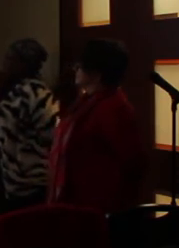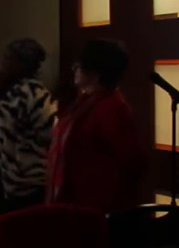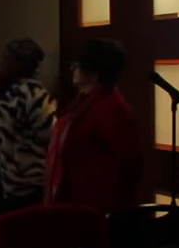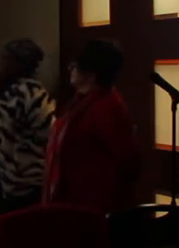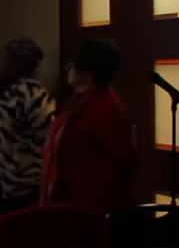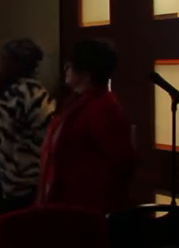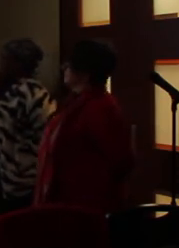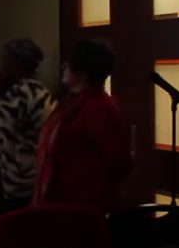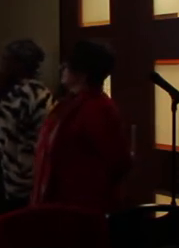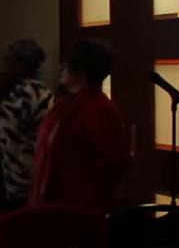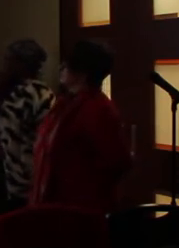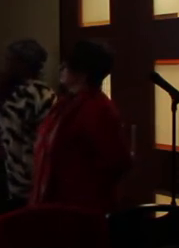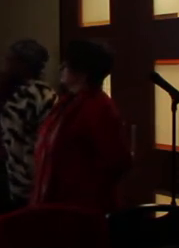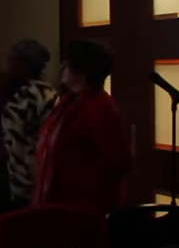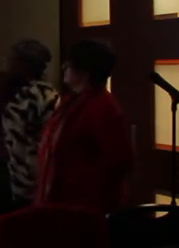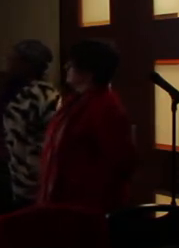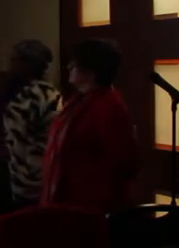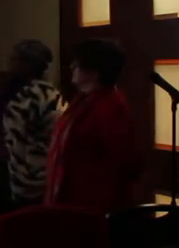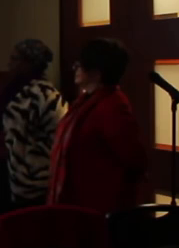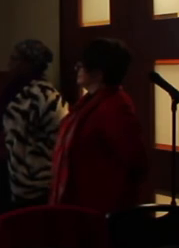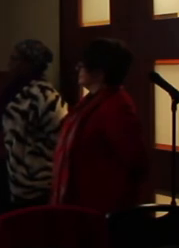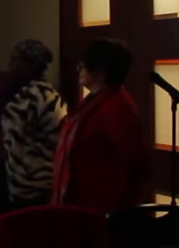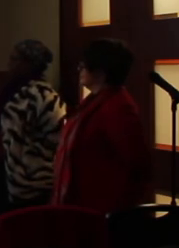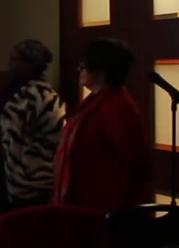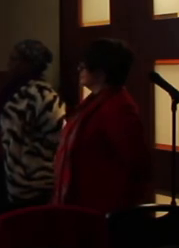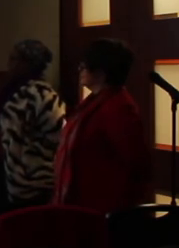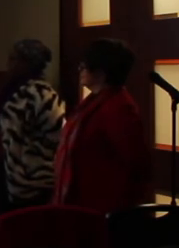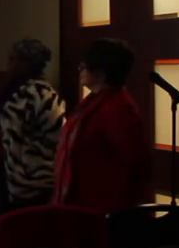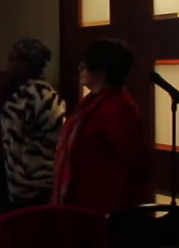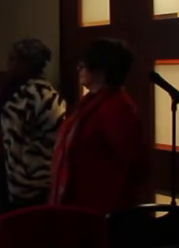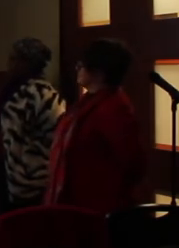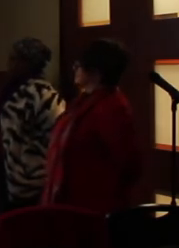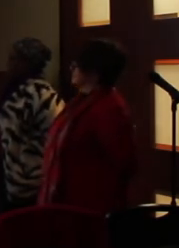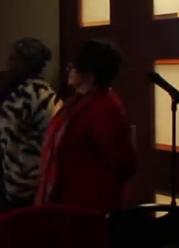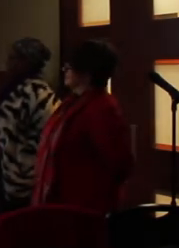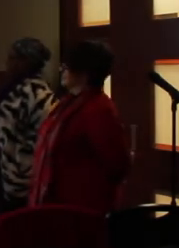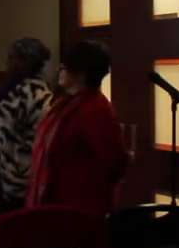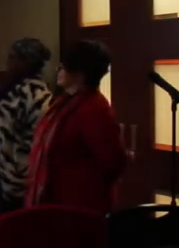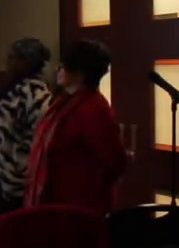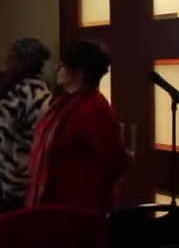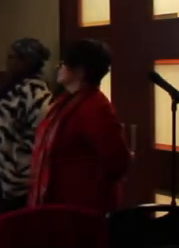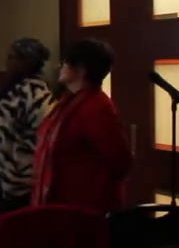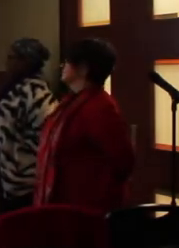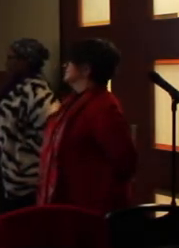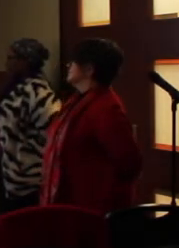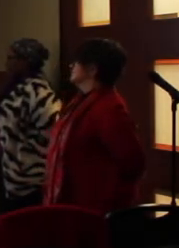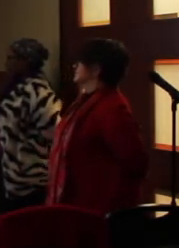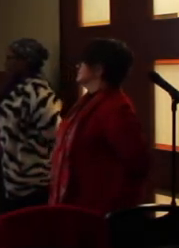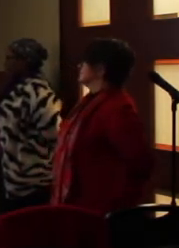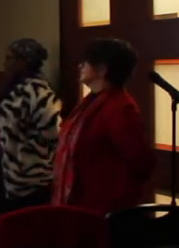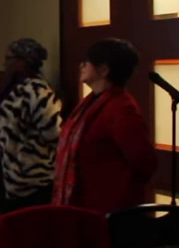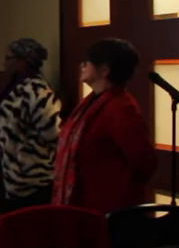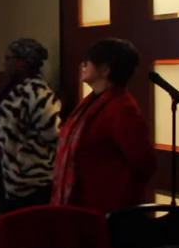Y todas las cosas hermosas que nos rodean en este gran escenario que es la naturaleza. yo trato siempre